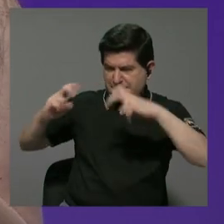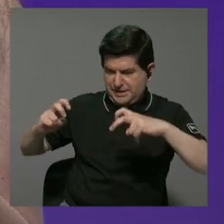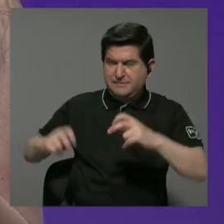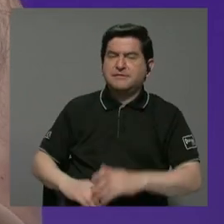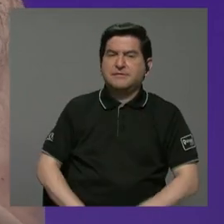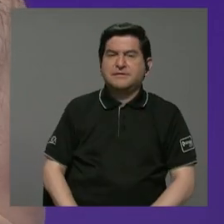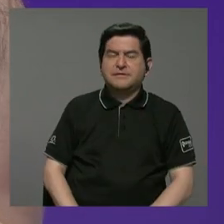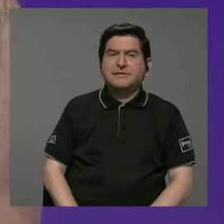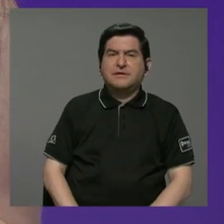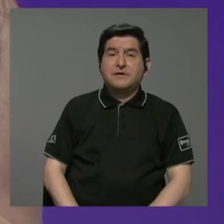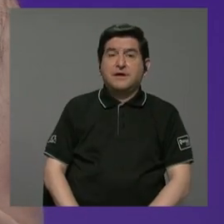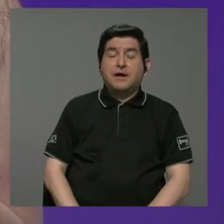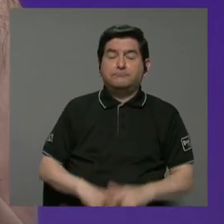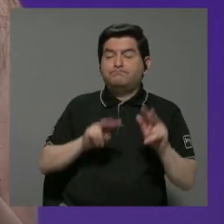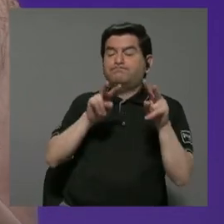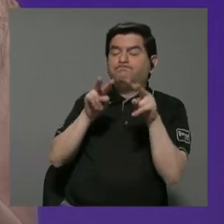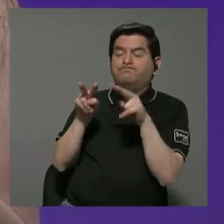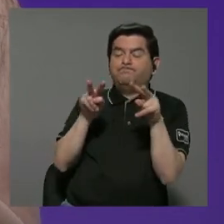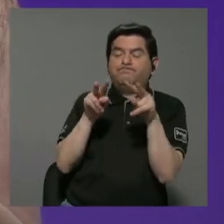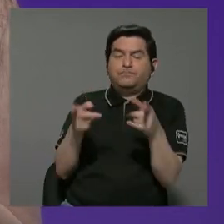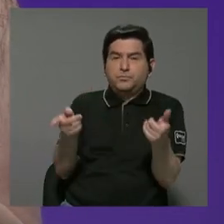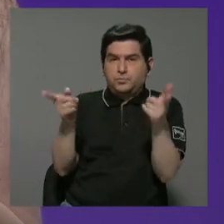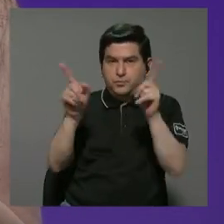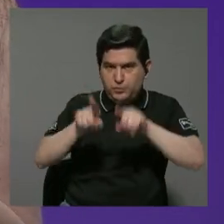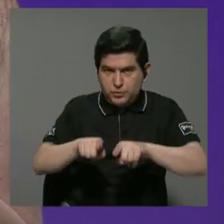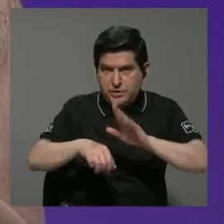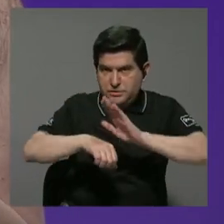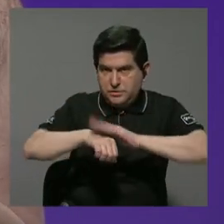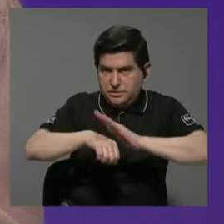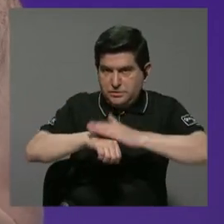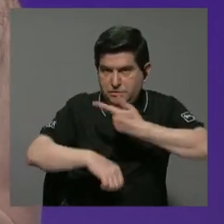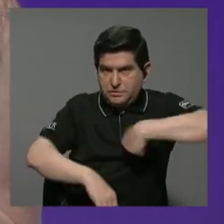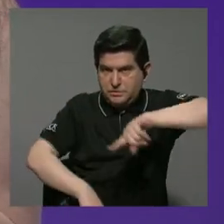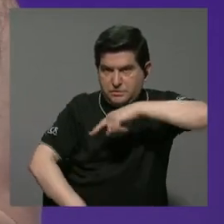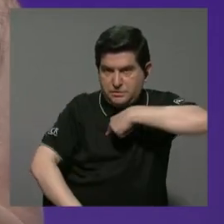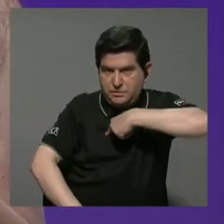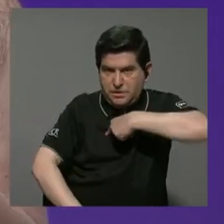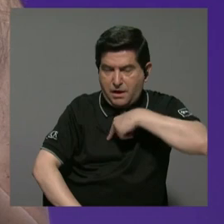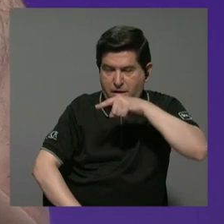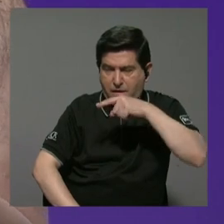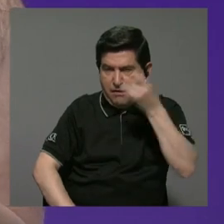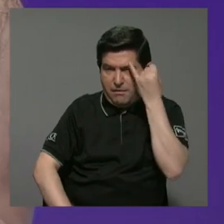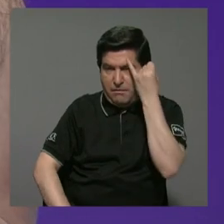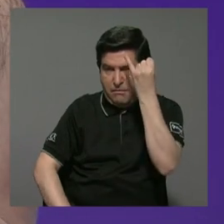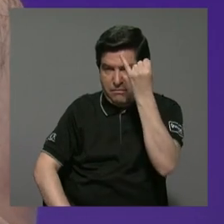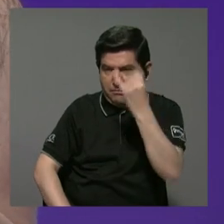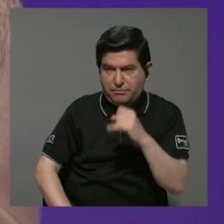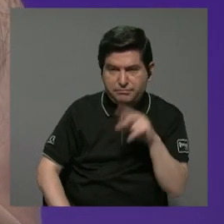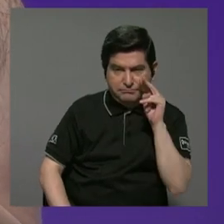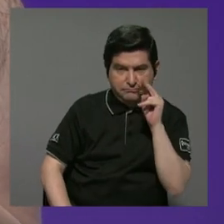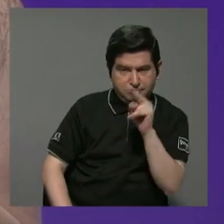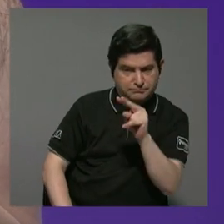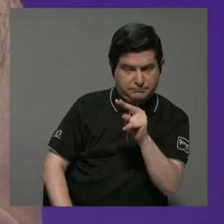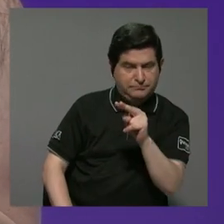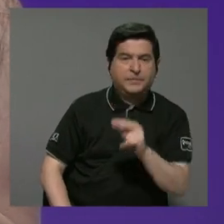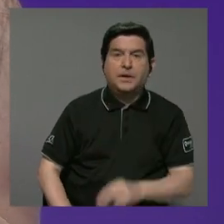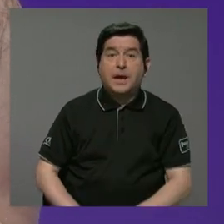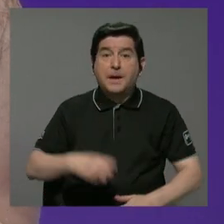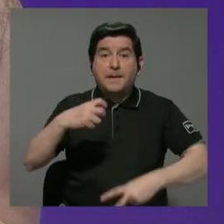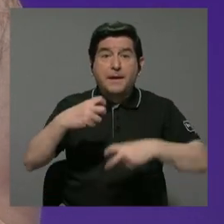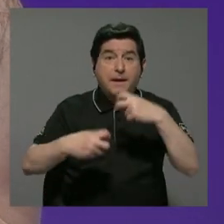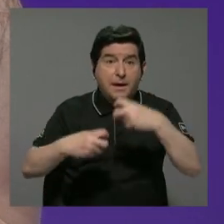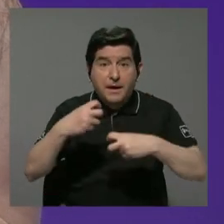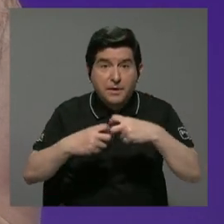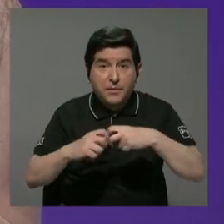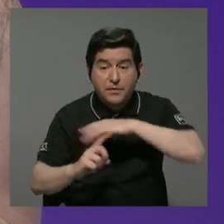recién estamos observando los acontecimientos que nos permiten irnos por esa línea. La